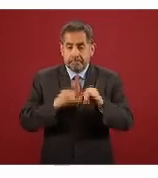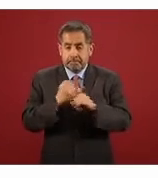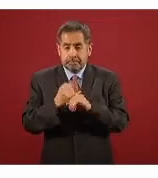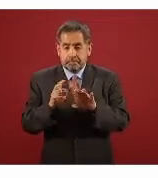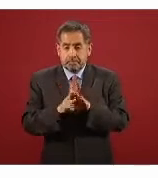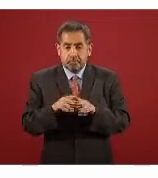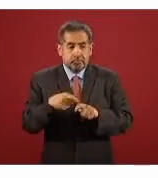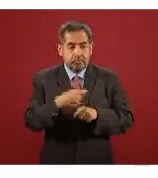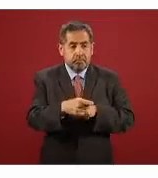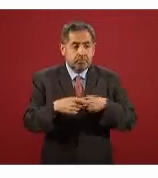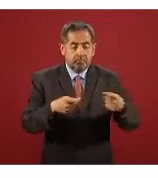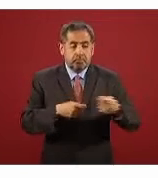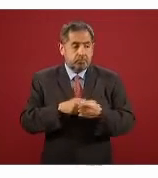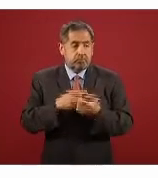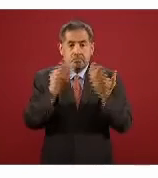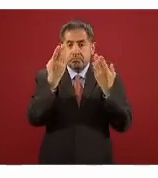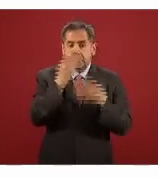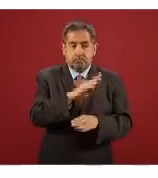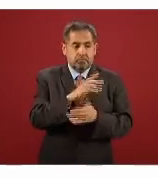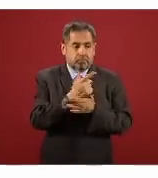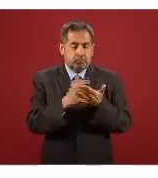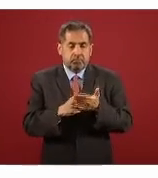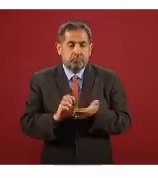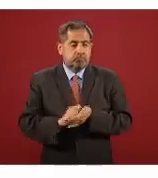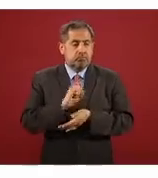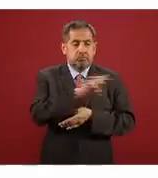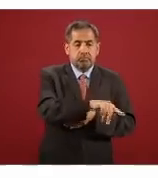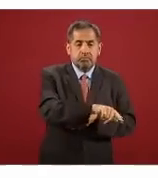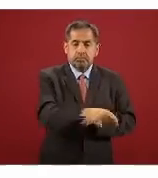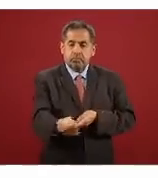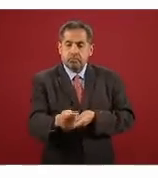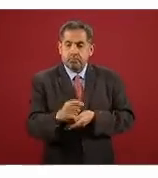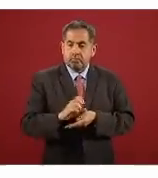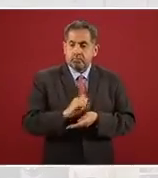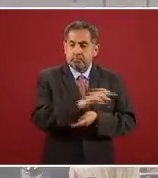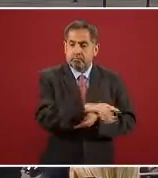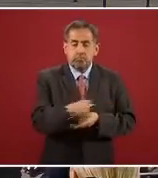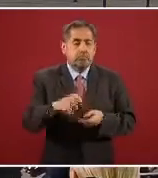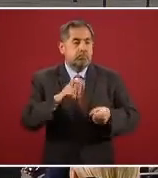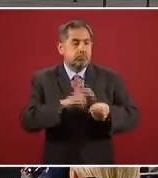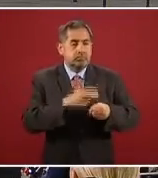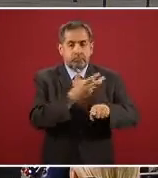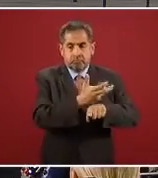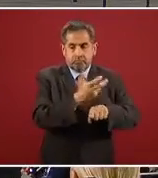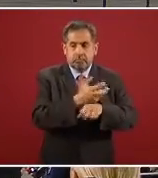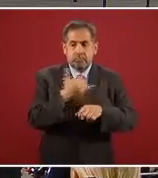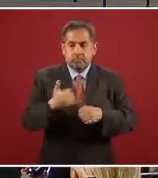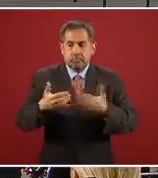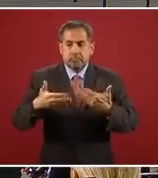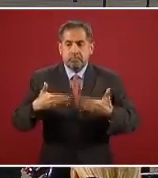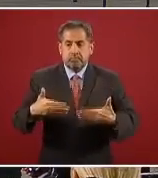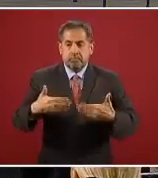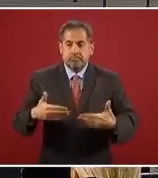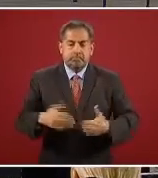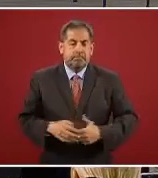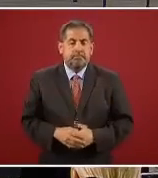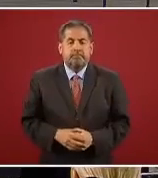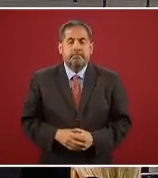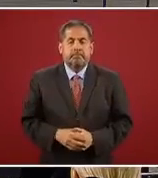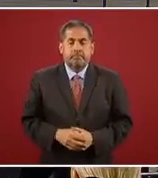las cuentas que eran utilizadas para el pago de recursos en Estados Unidos y en Panamá. Adelante.